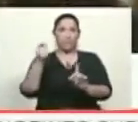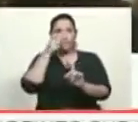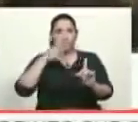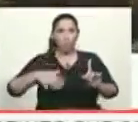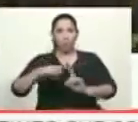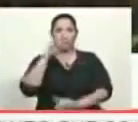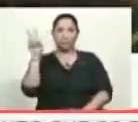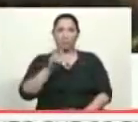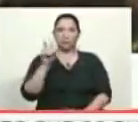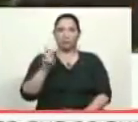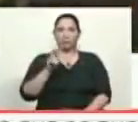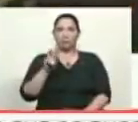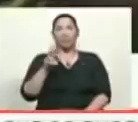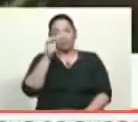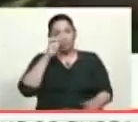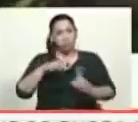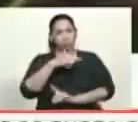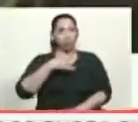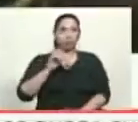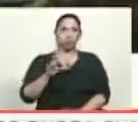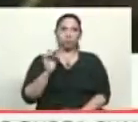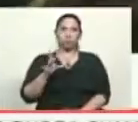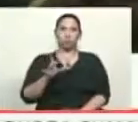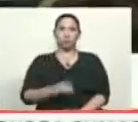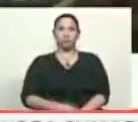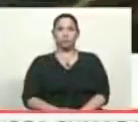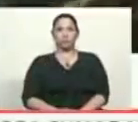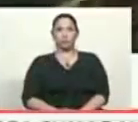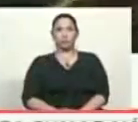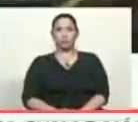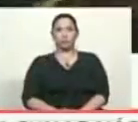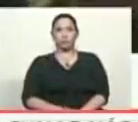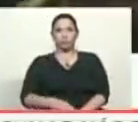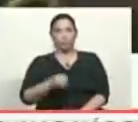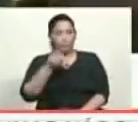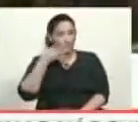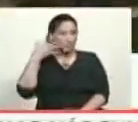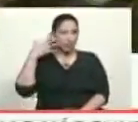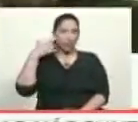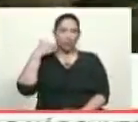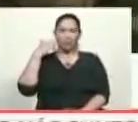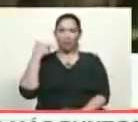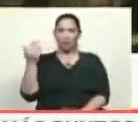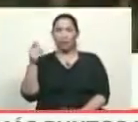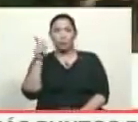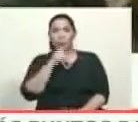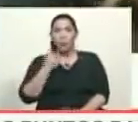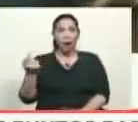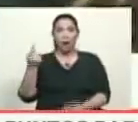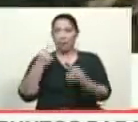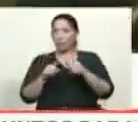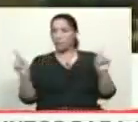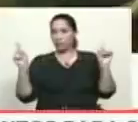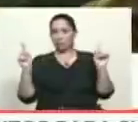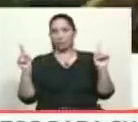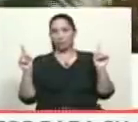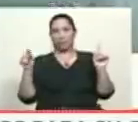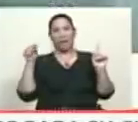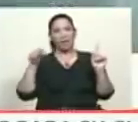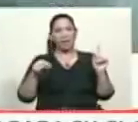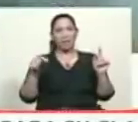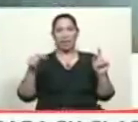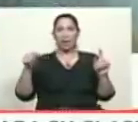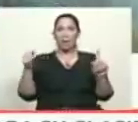es el pueblo que está sufriendo. Tirios y troyanos, blancos y negros, aquí no hay distinción. Aquí cuando